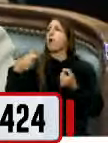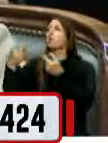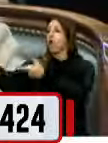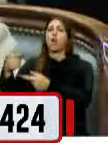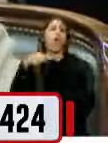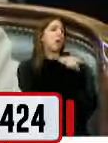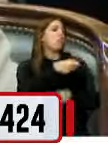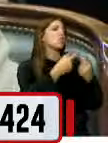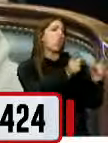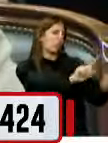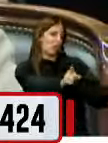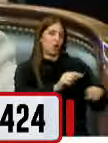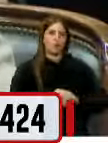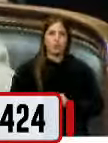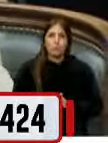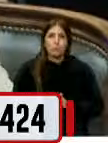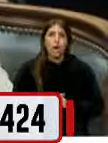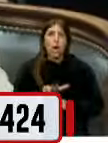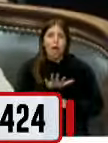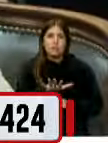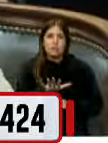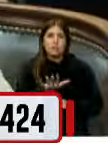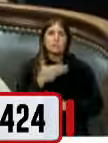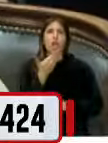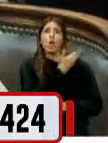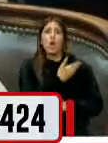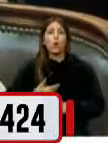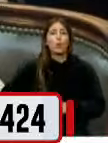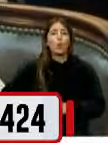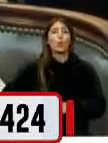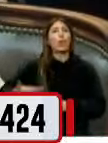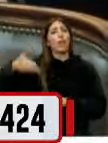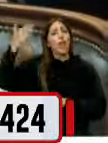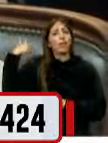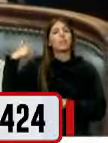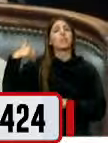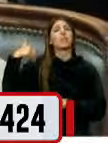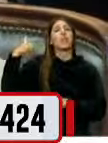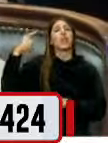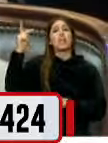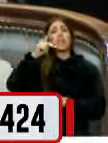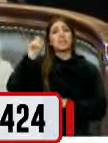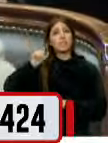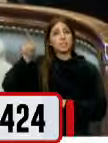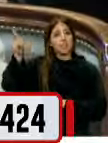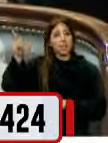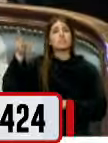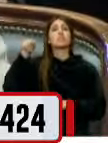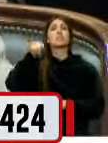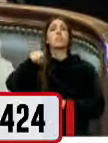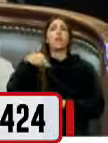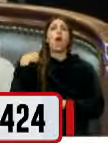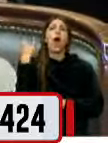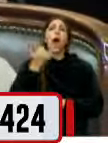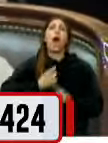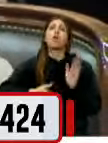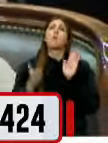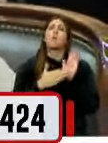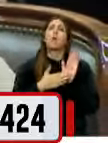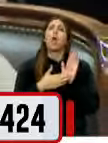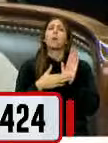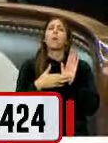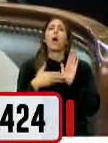favor de la patria o en contra de la patria? No, por supuesto que si vos me pedís que yo vea lo finito de la ley, no la llego